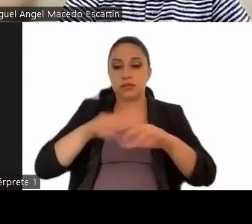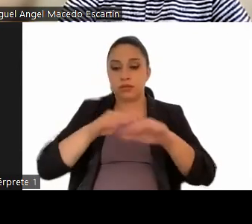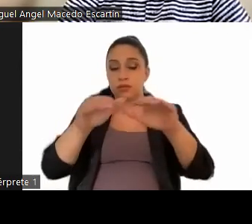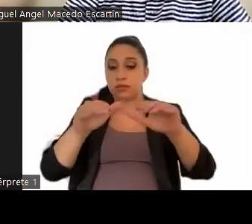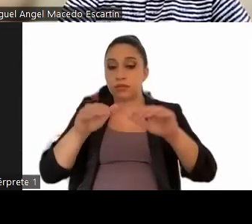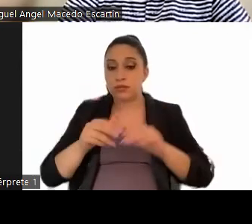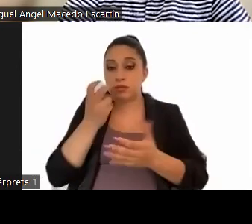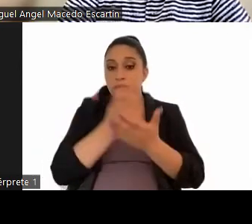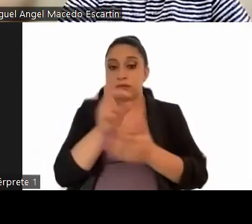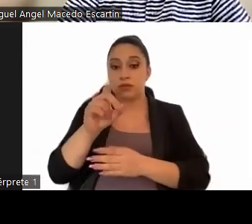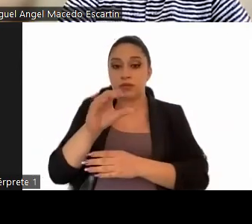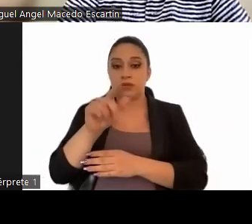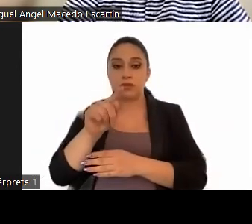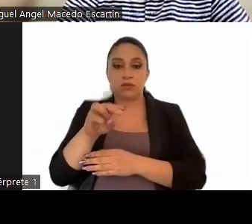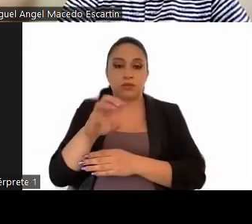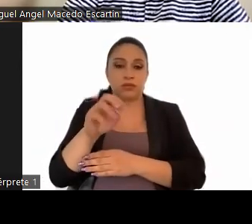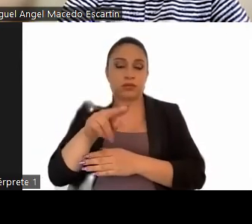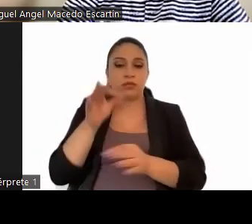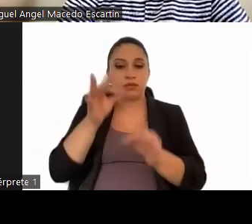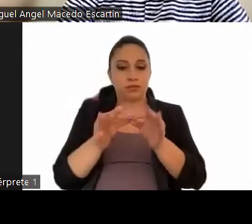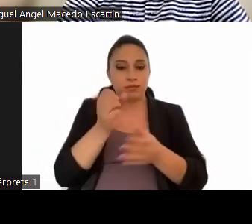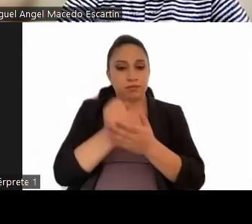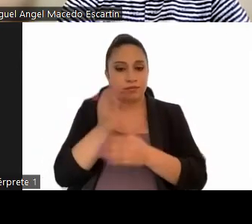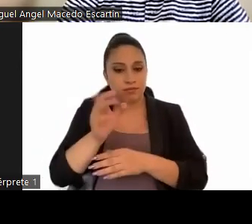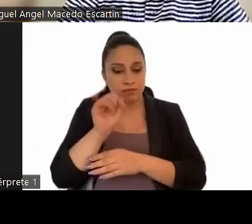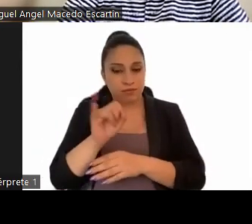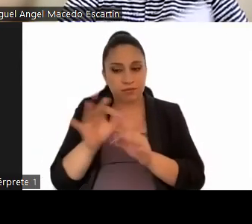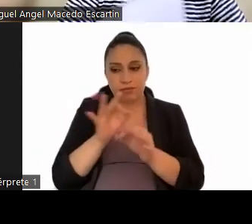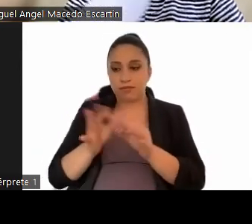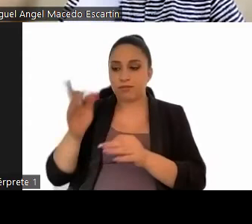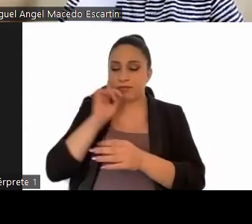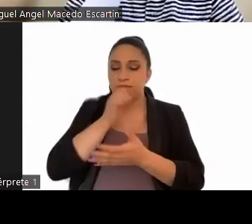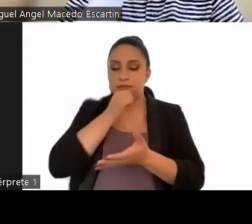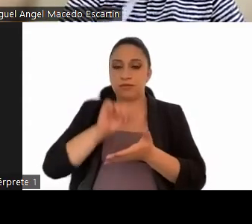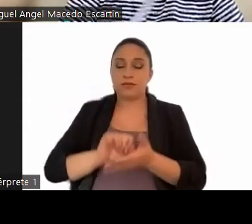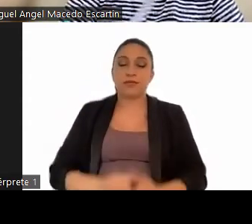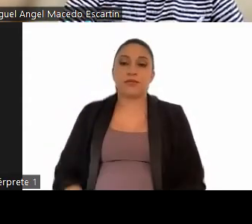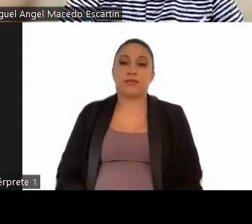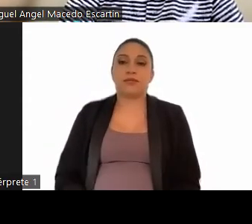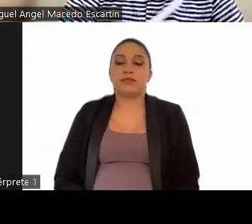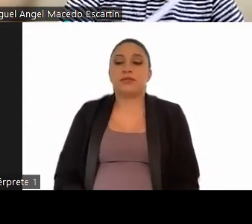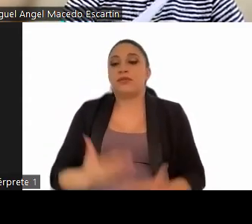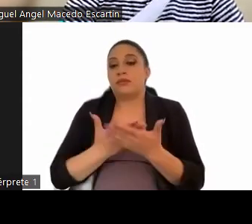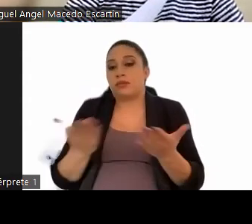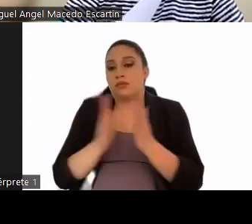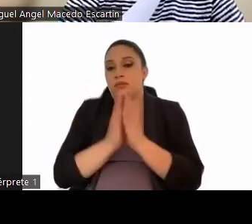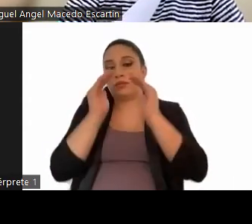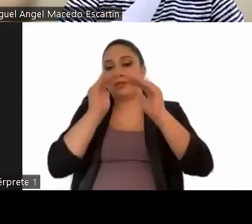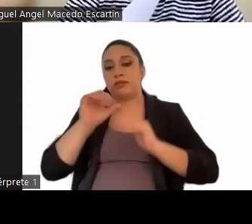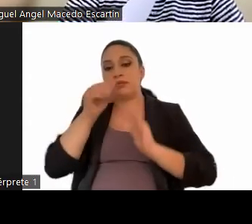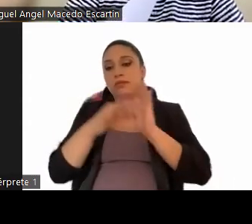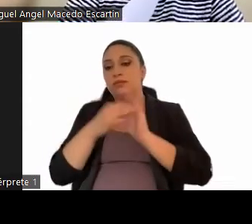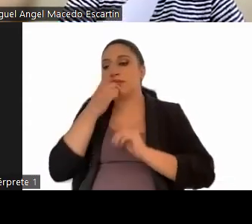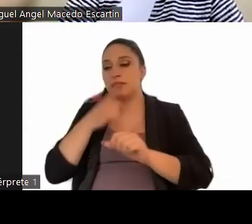de referencia. Gracias, diputada Alejandra. Le solicito atentamente si puede continuar con el orden del día.